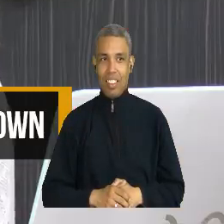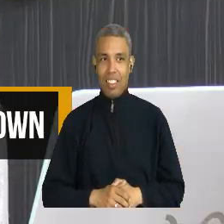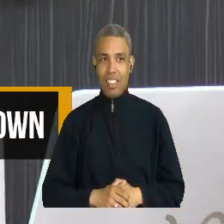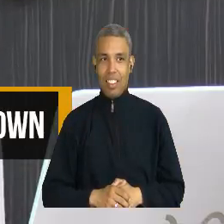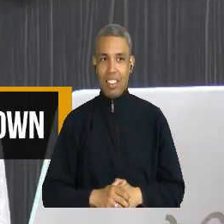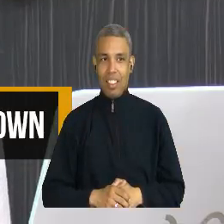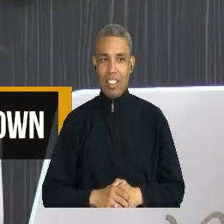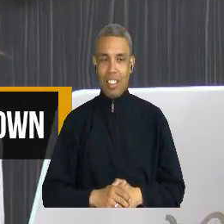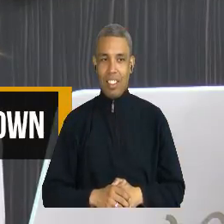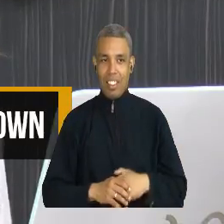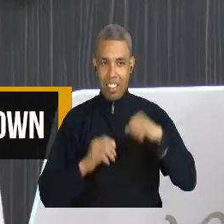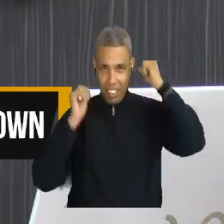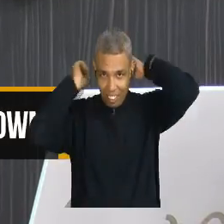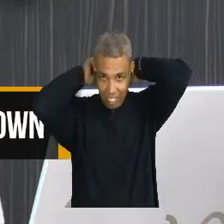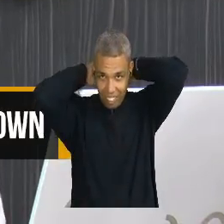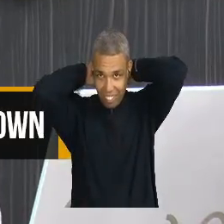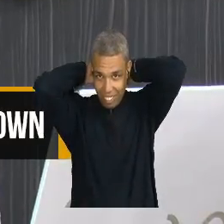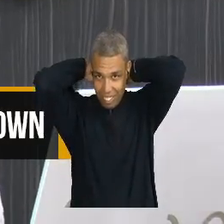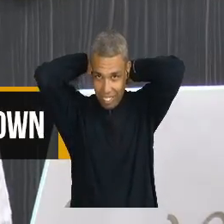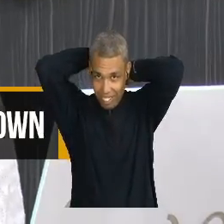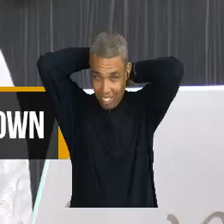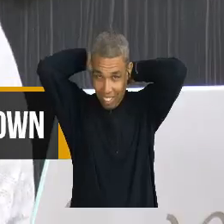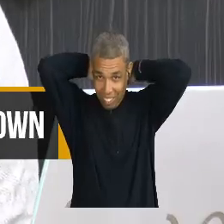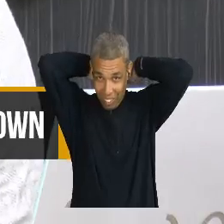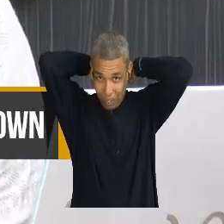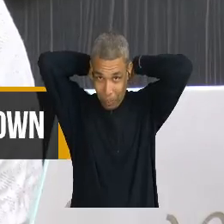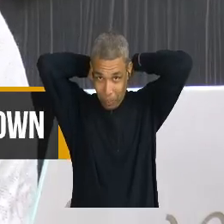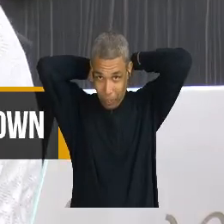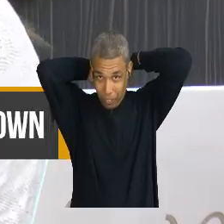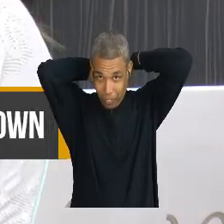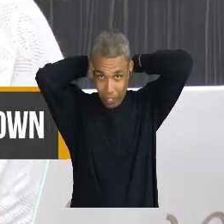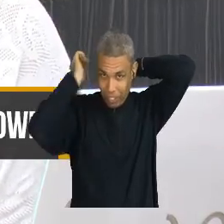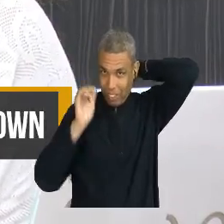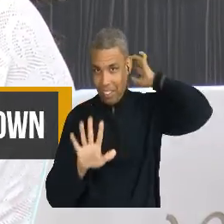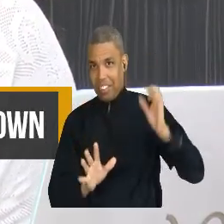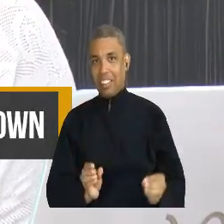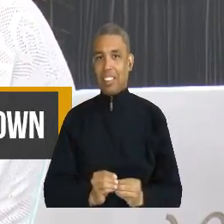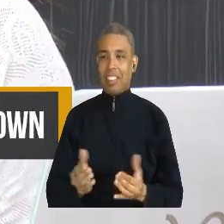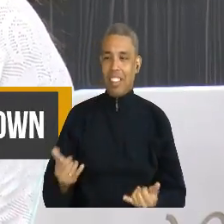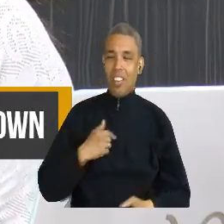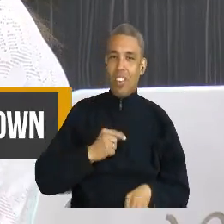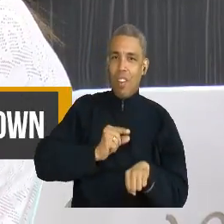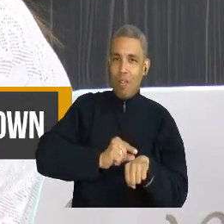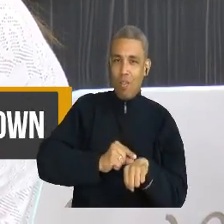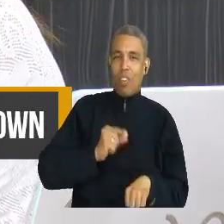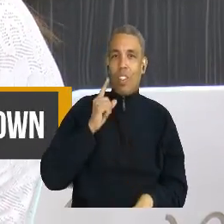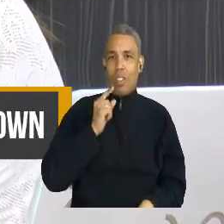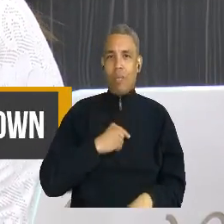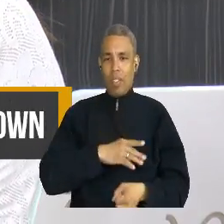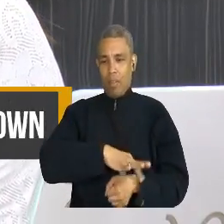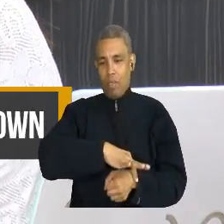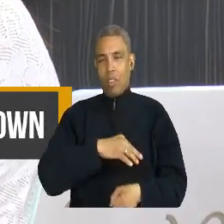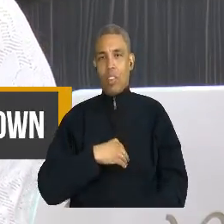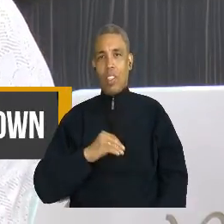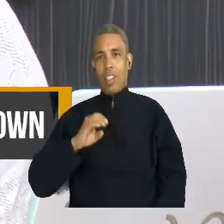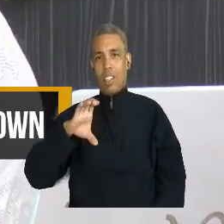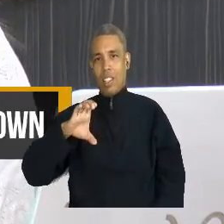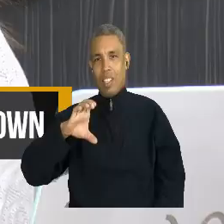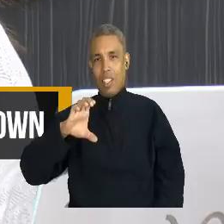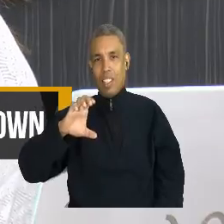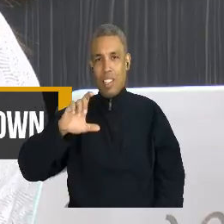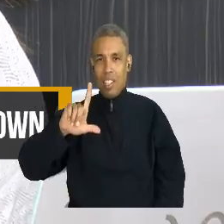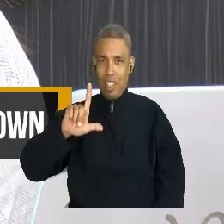6:54 minutos de la mañana. Continuamos en Enlace bueno. Radio 6 AM, despedimos a la Fundación Doctora Clown, les agradecemos a ustedes